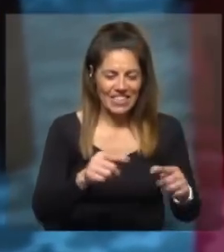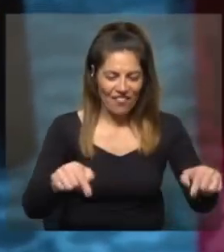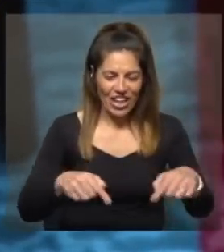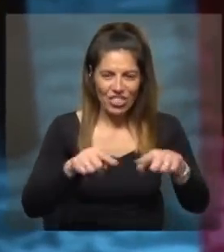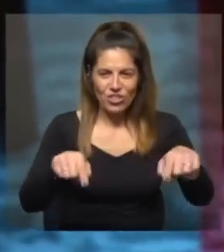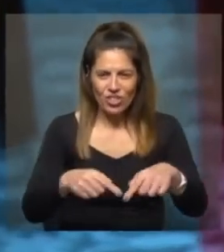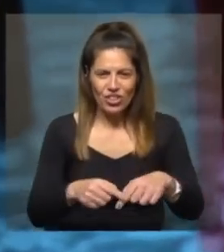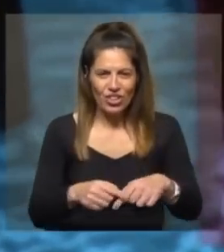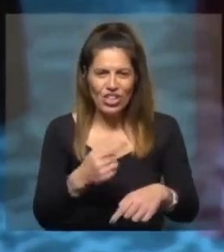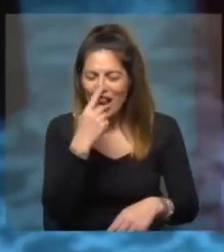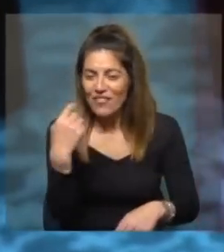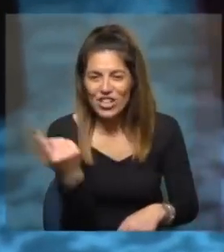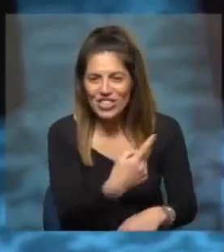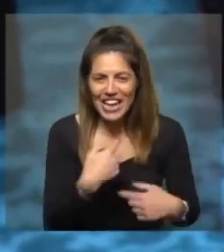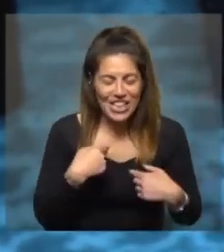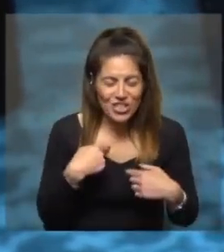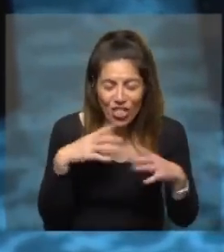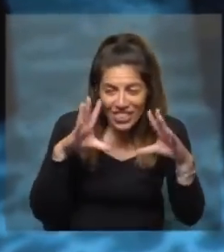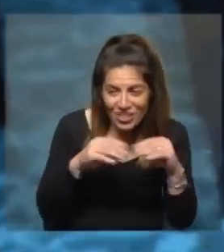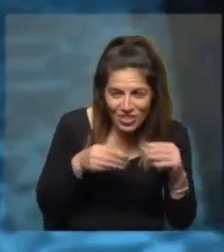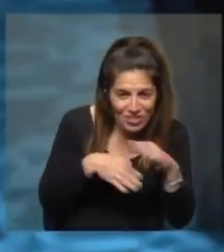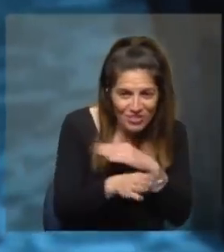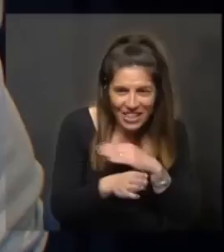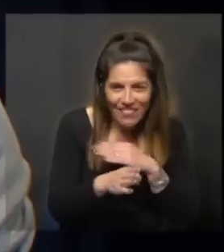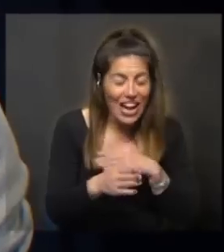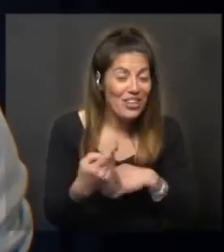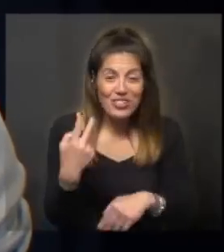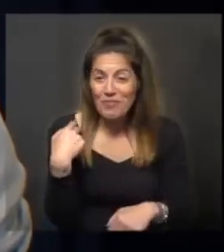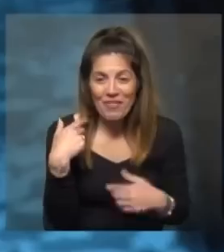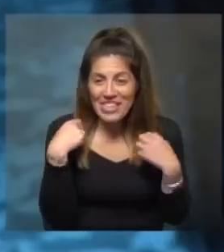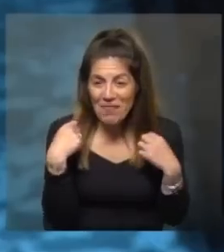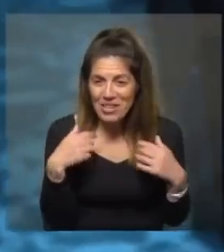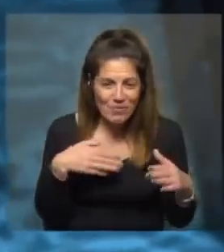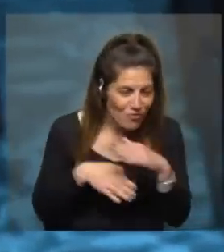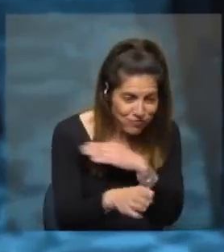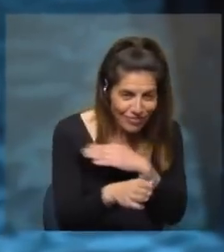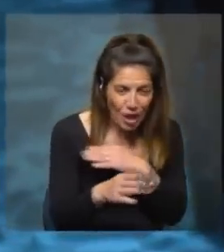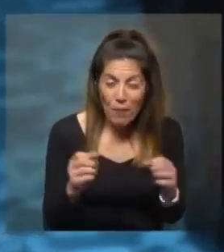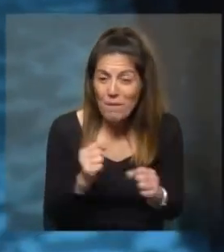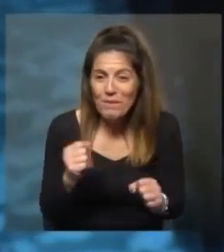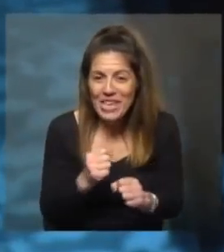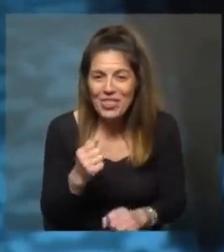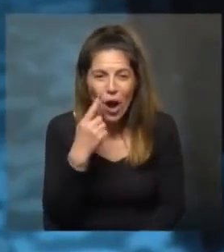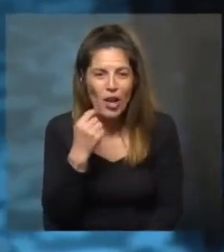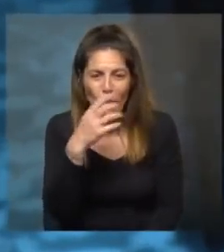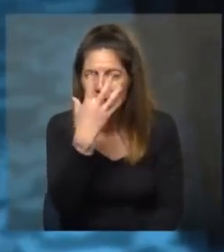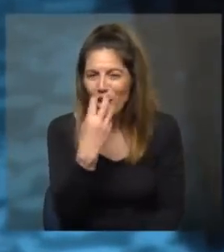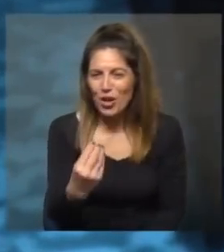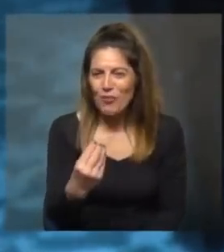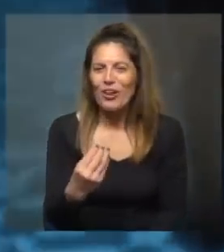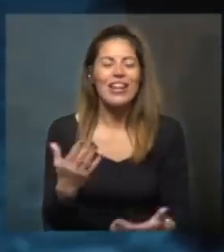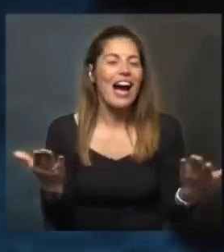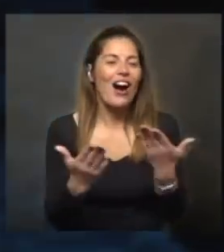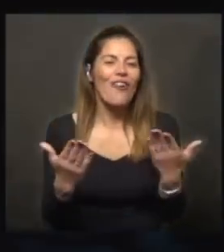la velocidad que yo cruzaba de nochecita no se me veía pero miedo al hombre lobo y ahora me da risa